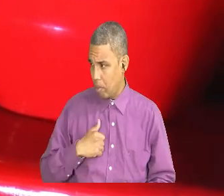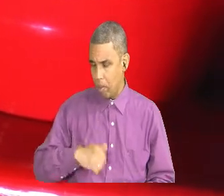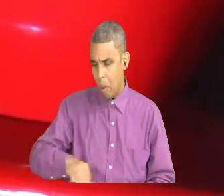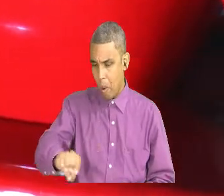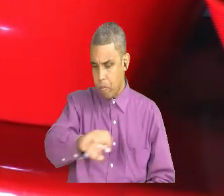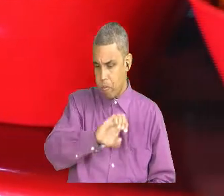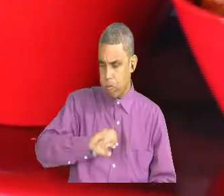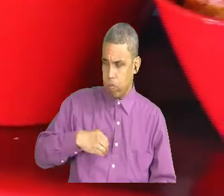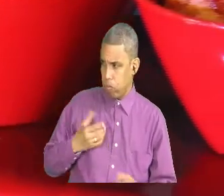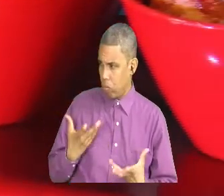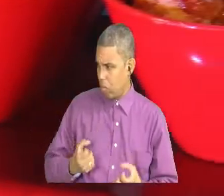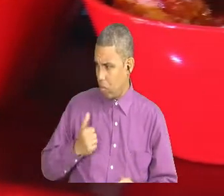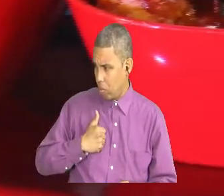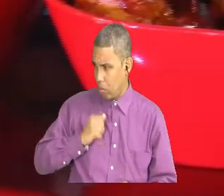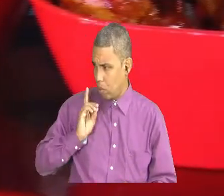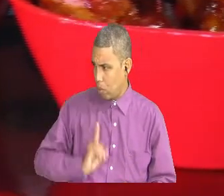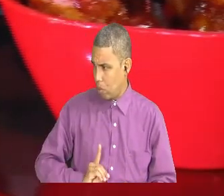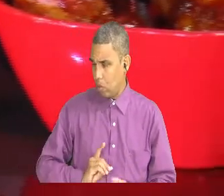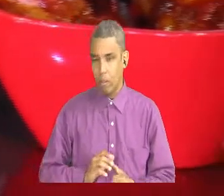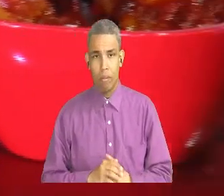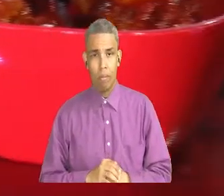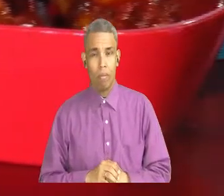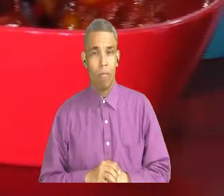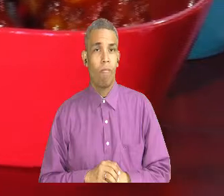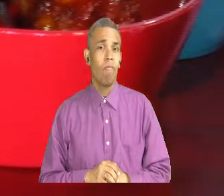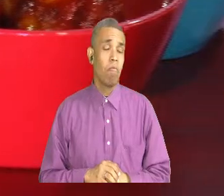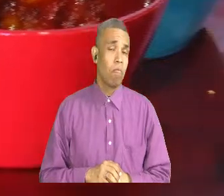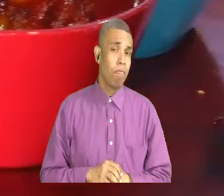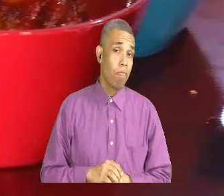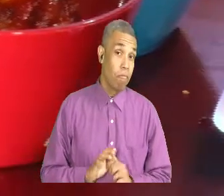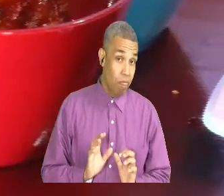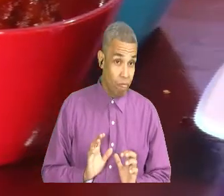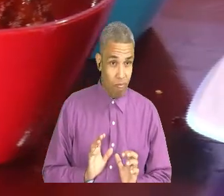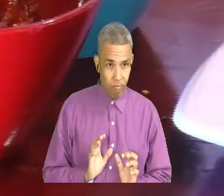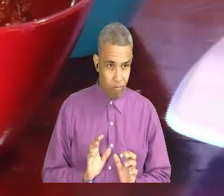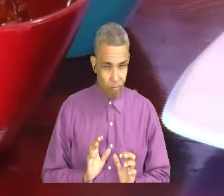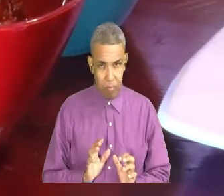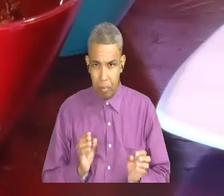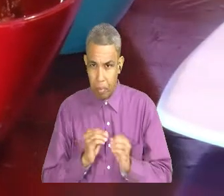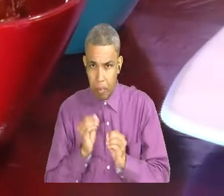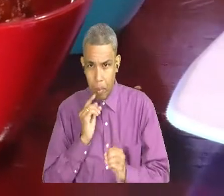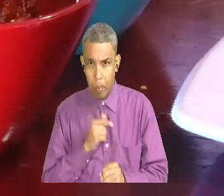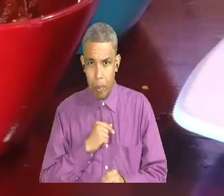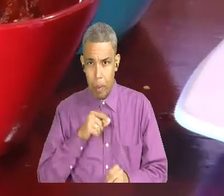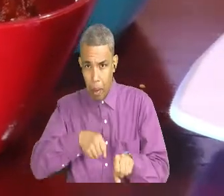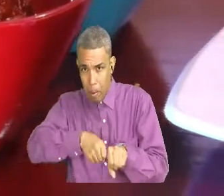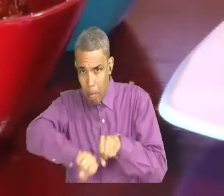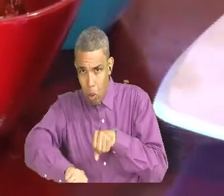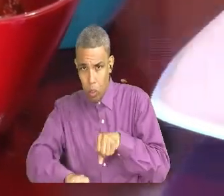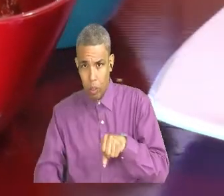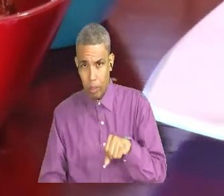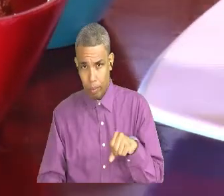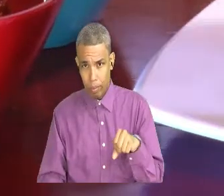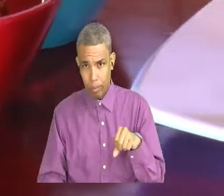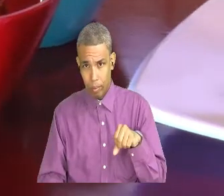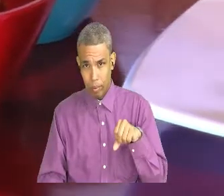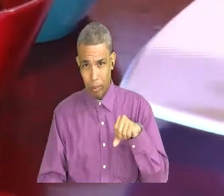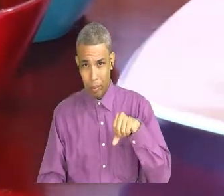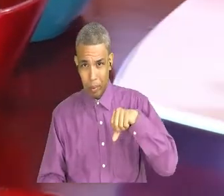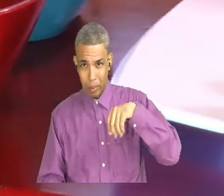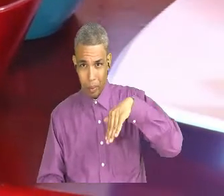a las alitas. Sí, o sea, ¿cómo así? No te... ¿Viene acompañado con qué las alitas? Ahorita en el momento tenemos barbecue y miel mostaza.